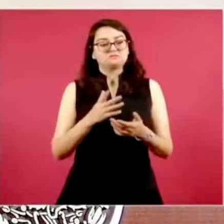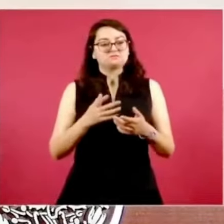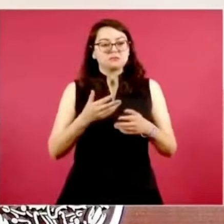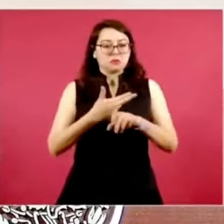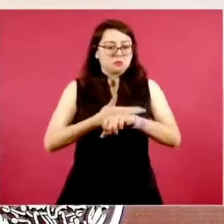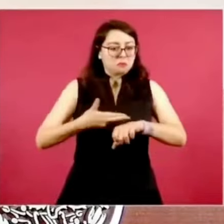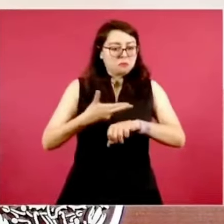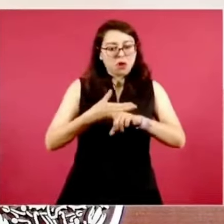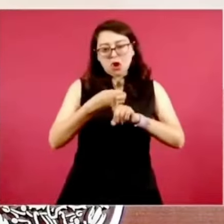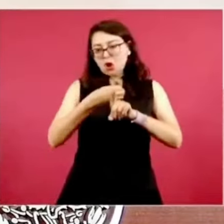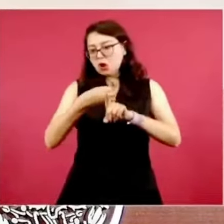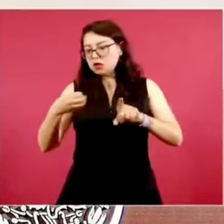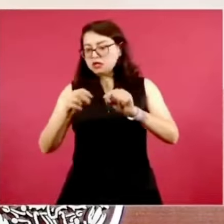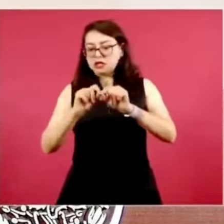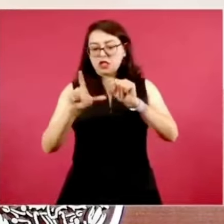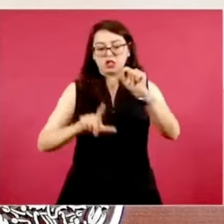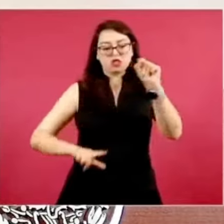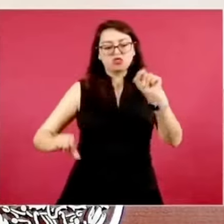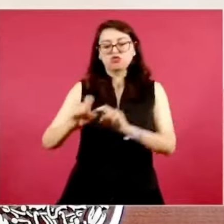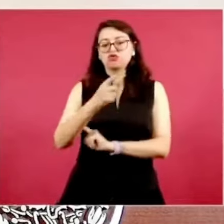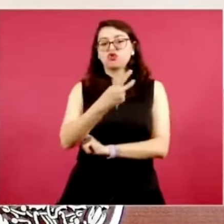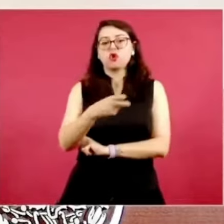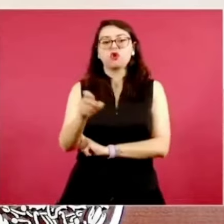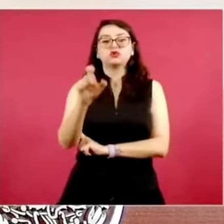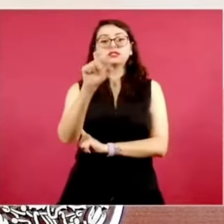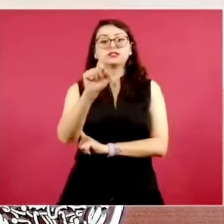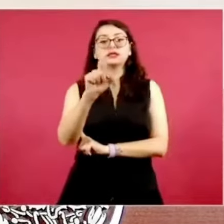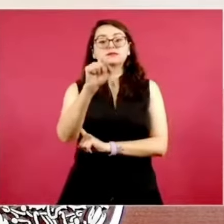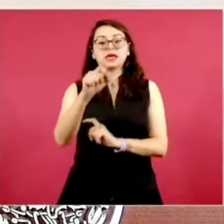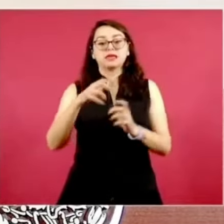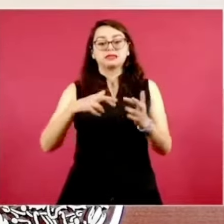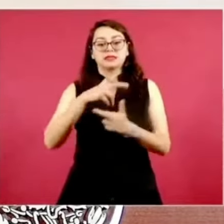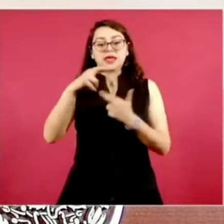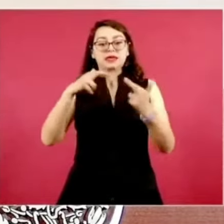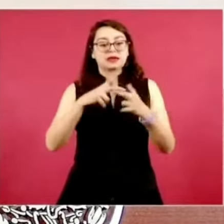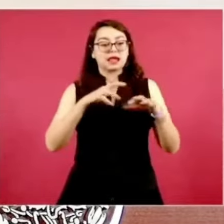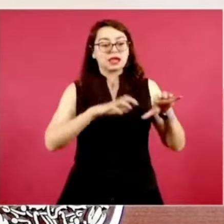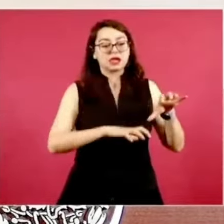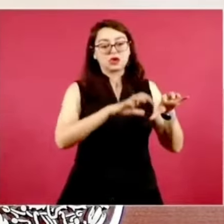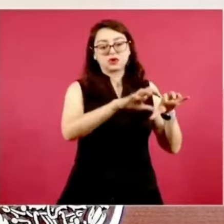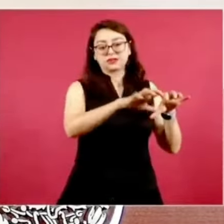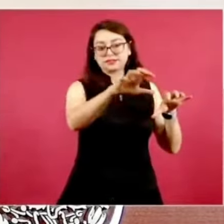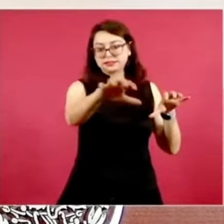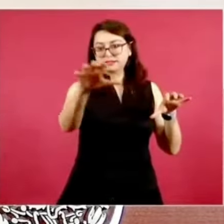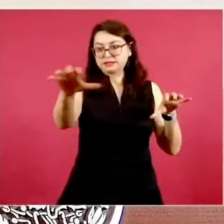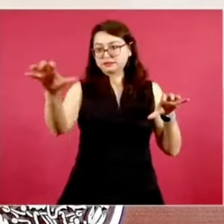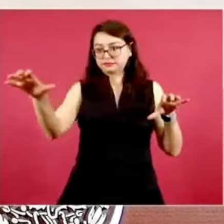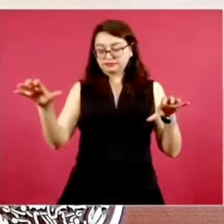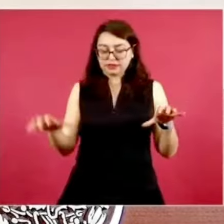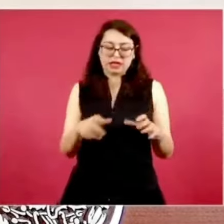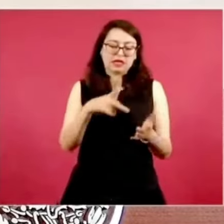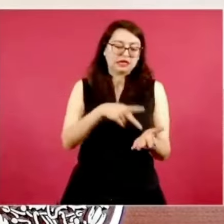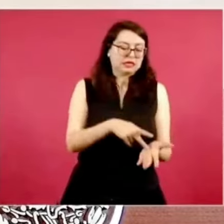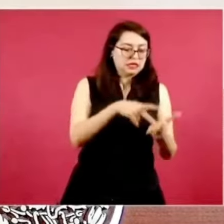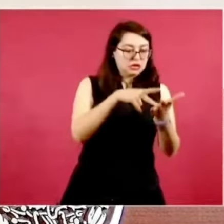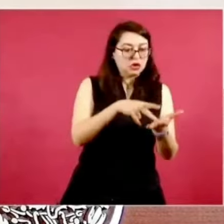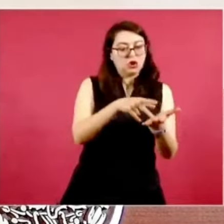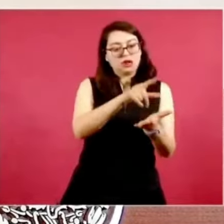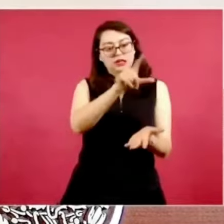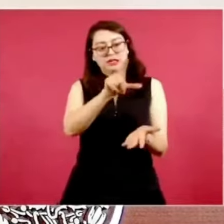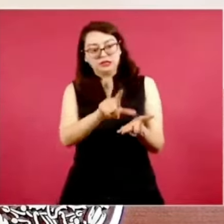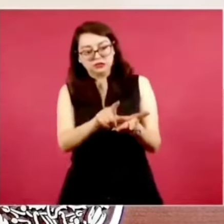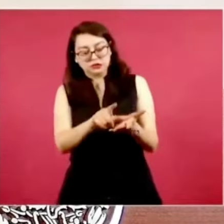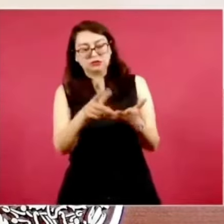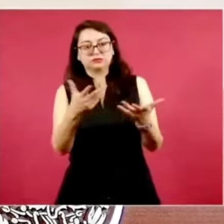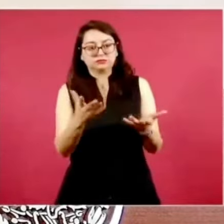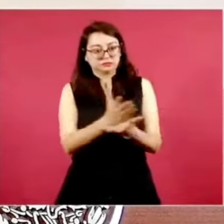para establecer precios máximos en cada una por kilo y por litro de gas LP y en la Profeco nos encargamos de revisar que esto se